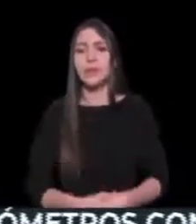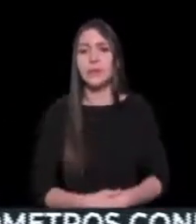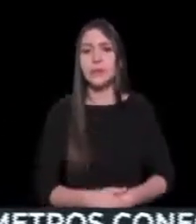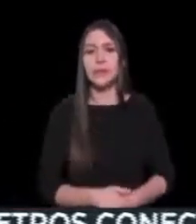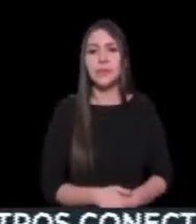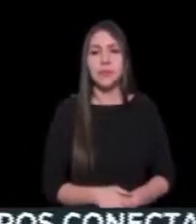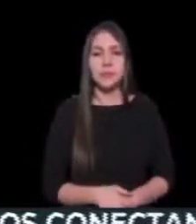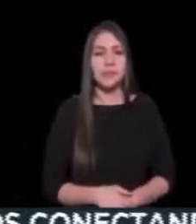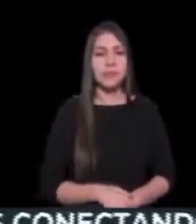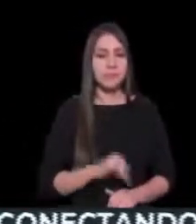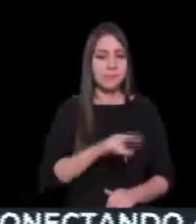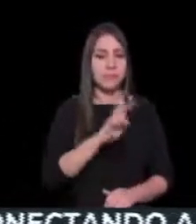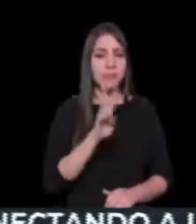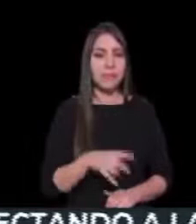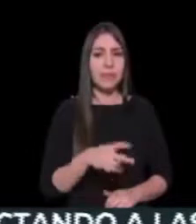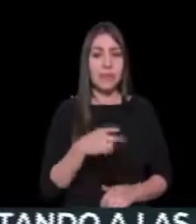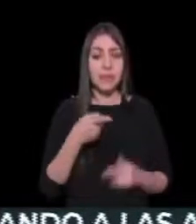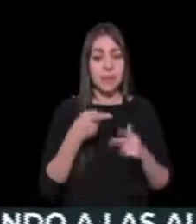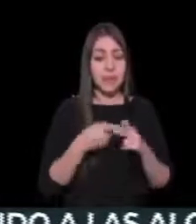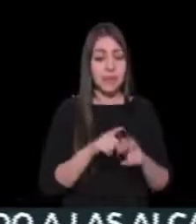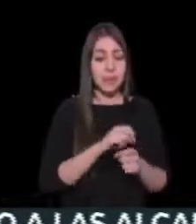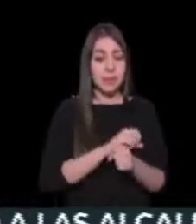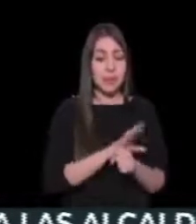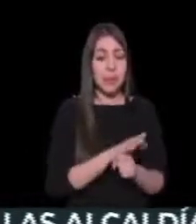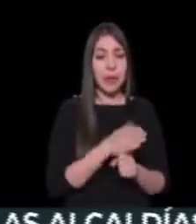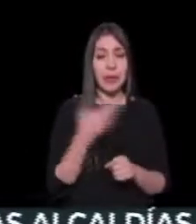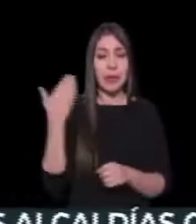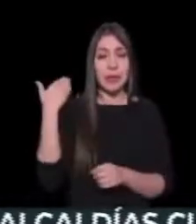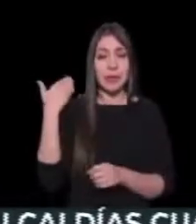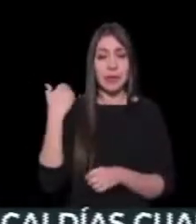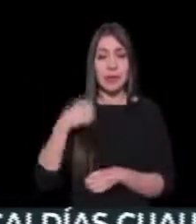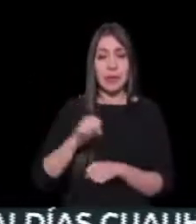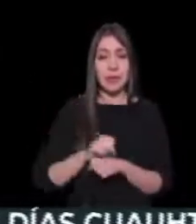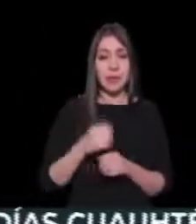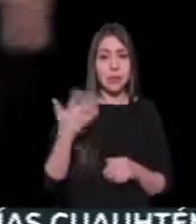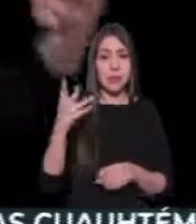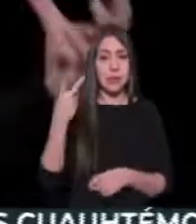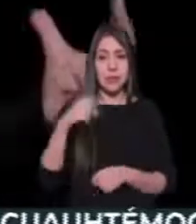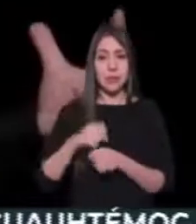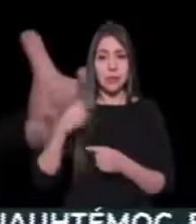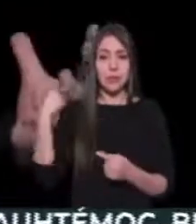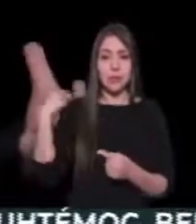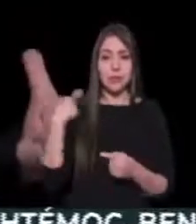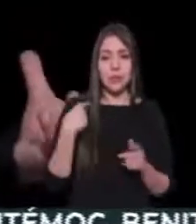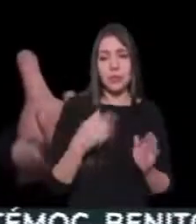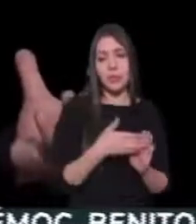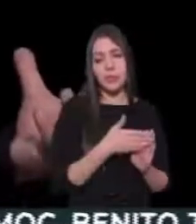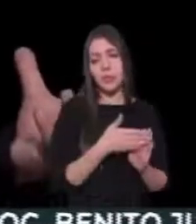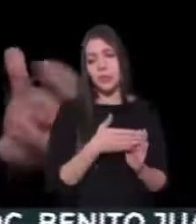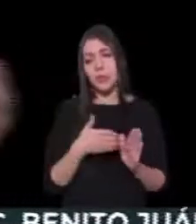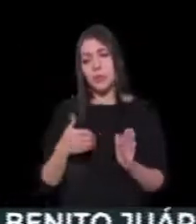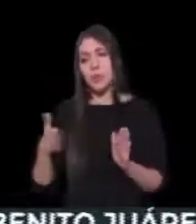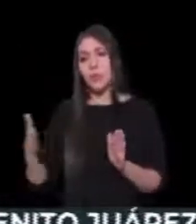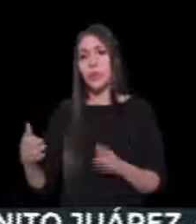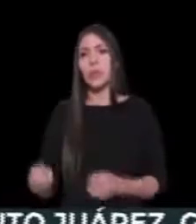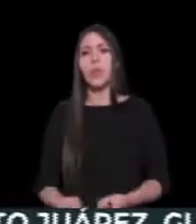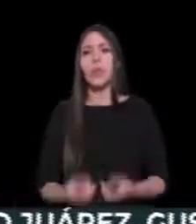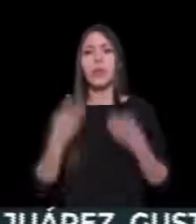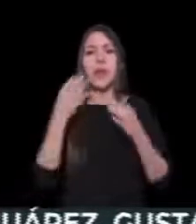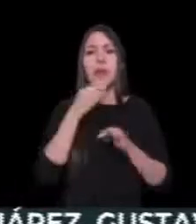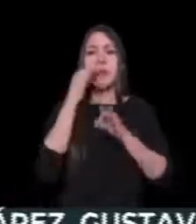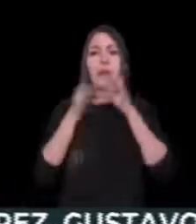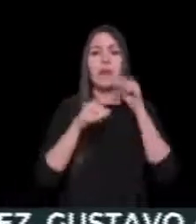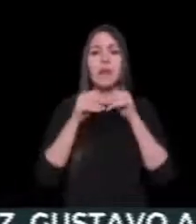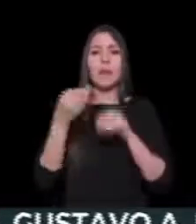es, en todo este año, desde que comenzó la pandemia hasta hace un par de semanas, Ajá. he llevado un conteo de los trending topics falsos. Y de